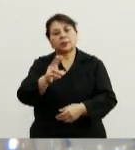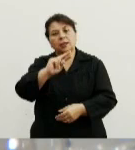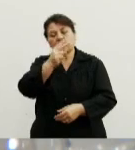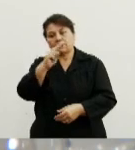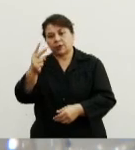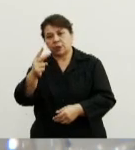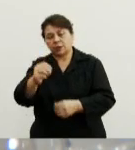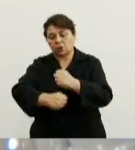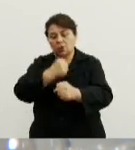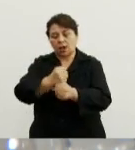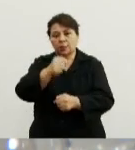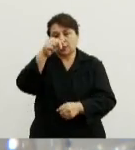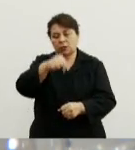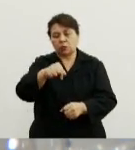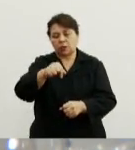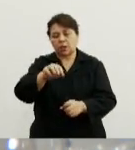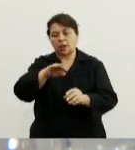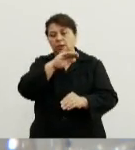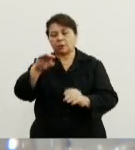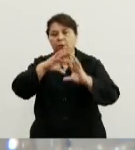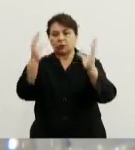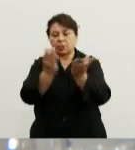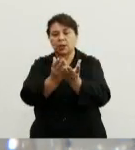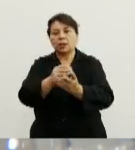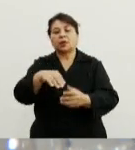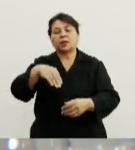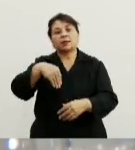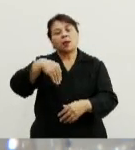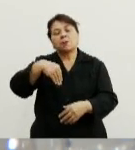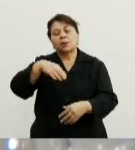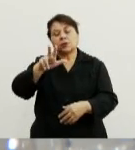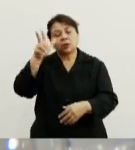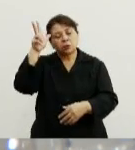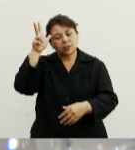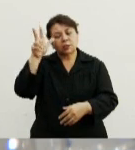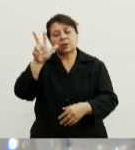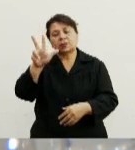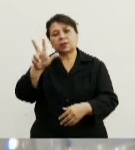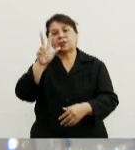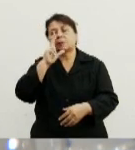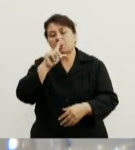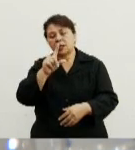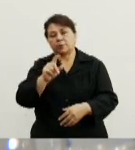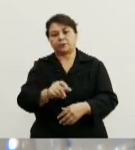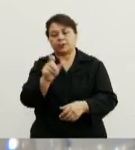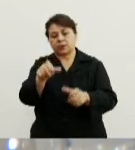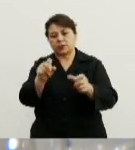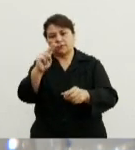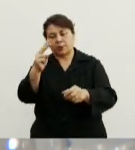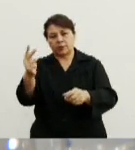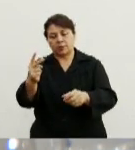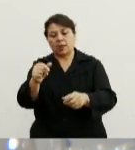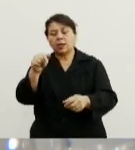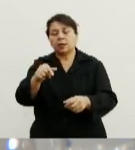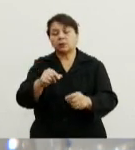que hay en este momento en el mundo ascienden a 80 mil a 83 mil realmente son cifras que a nosotros nos